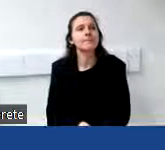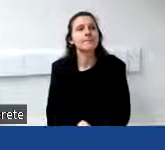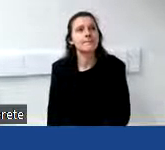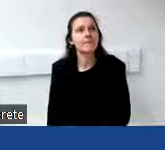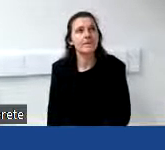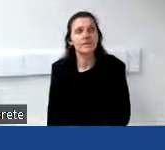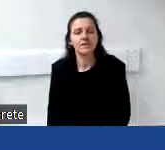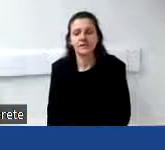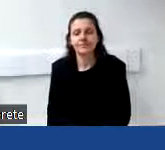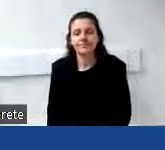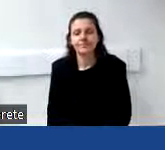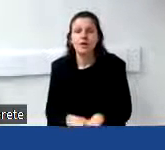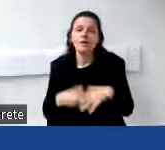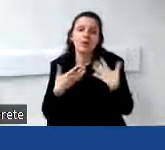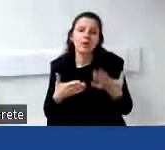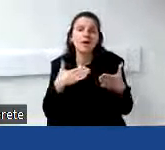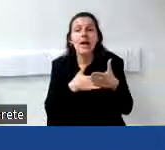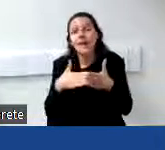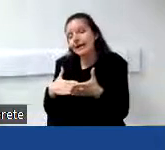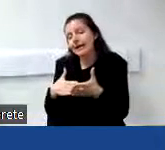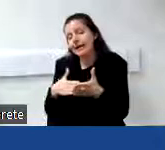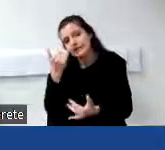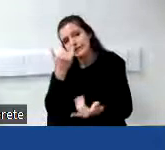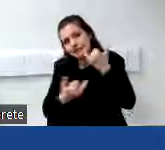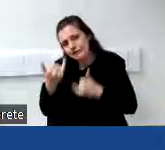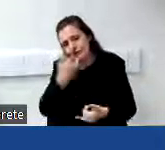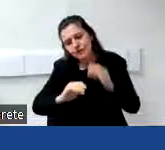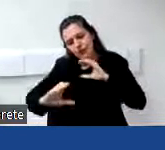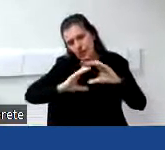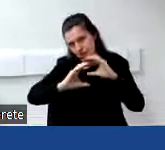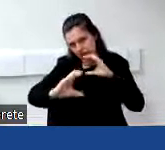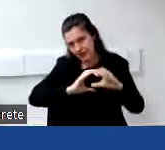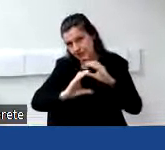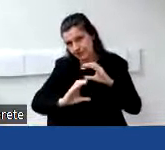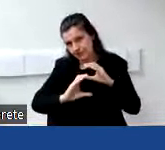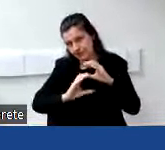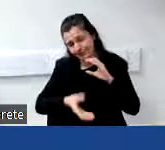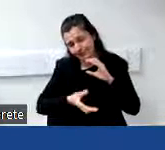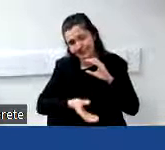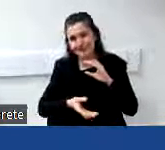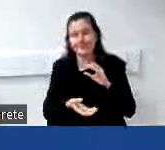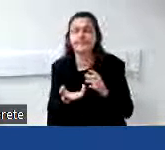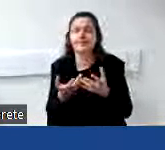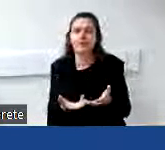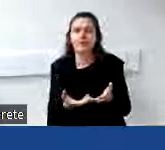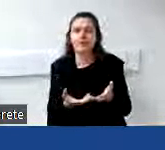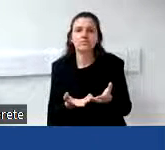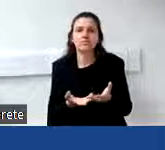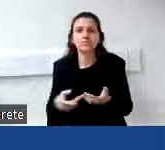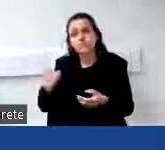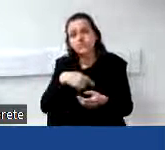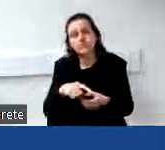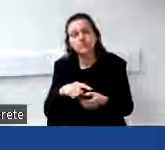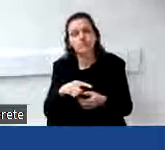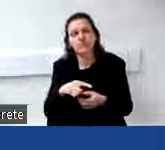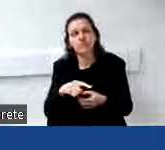gracias. Bueno, y barreras en la información y en la comunicación, bueno, una de las cosas que aparecen bastante en relación a la salud es, bueno,